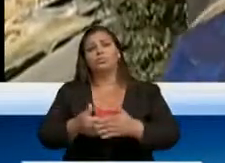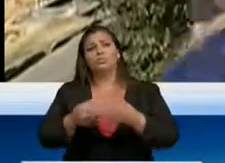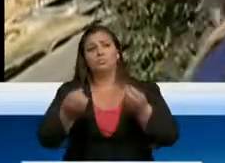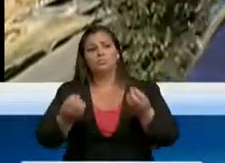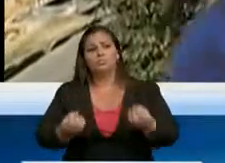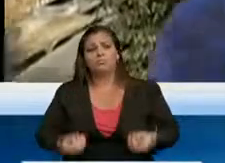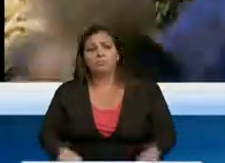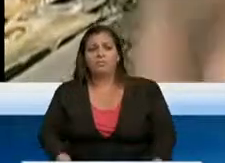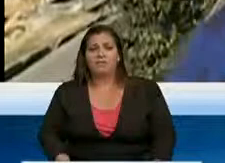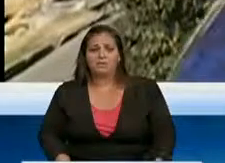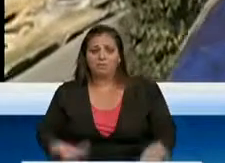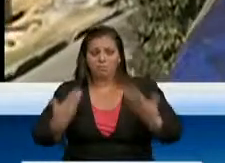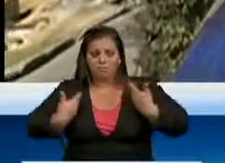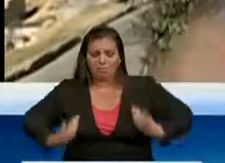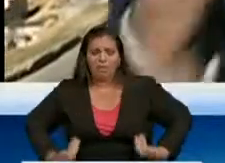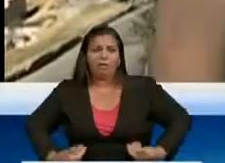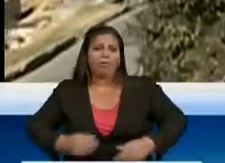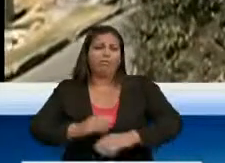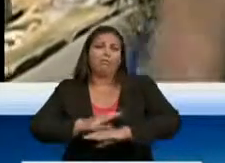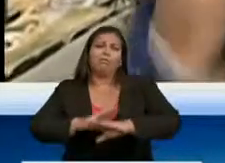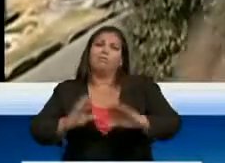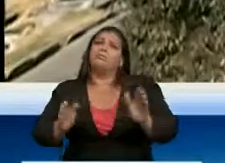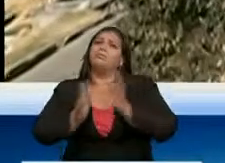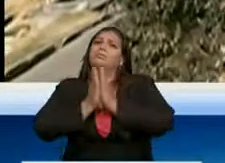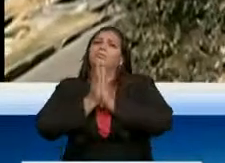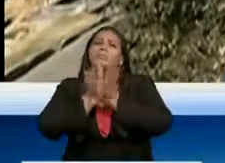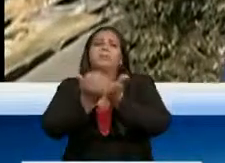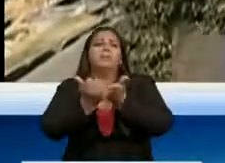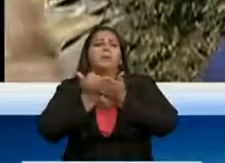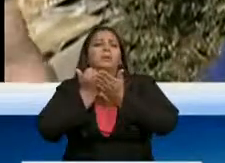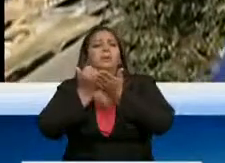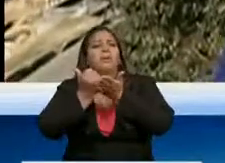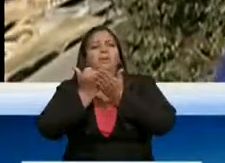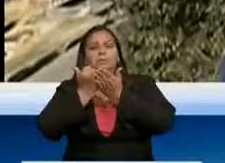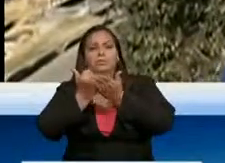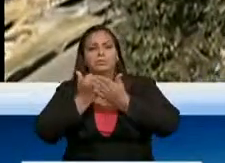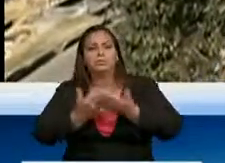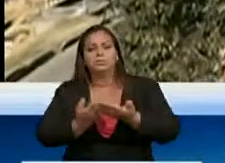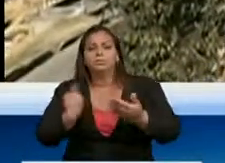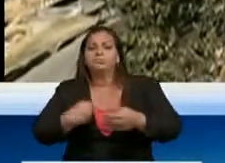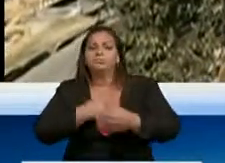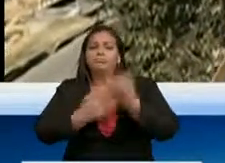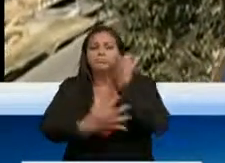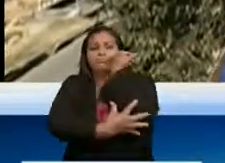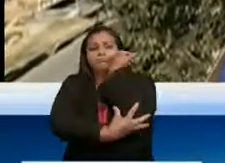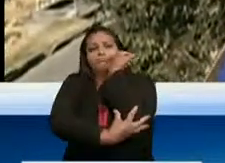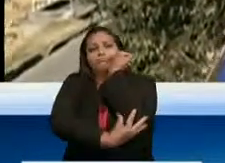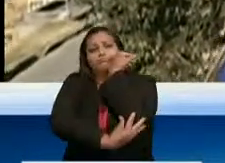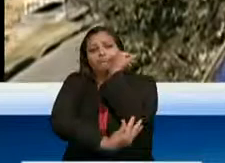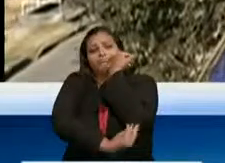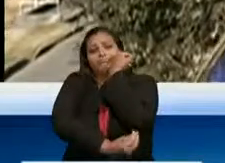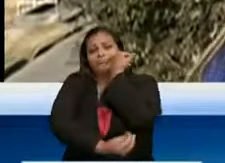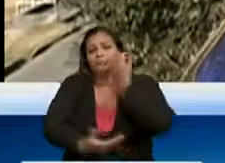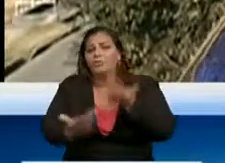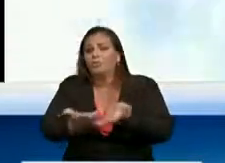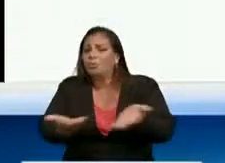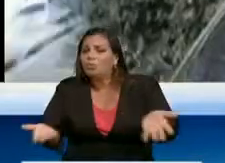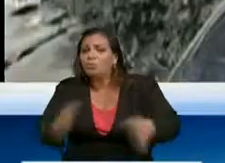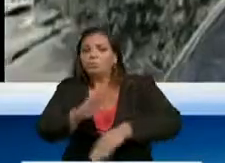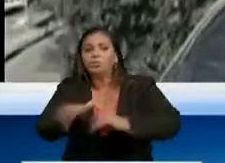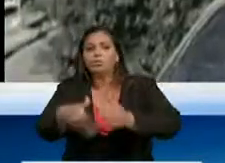así como me ve, quisiera que nos ayude, que nos colabore de lo que somos pobres y no tenemos